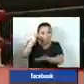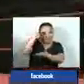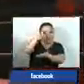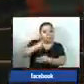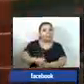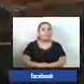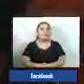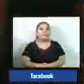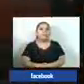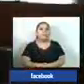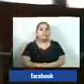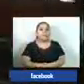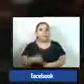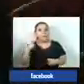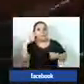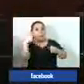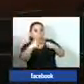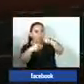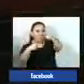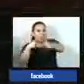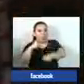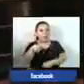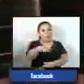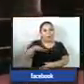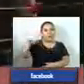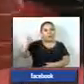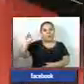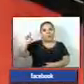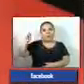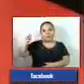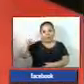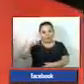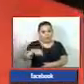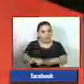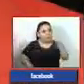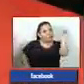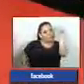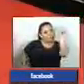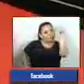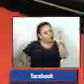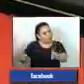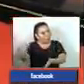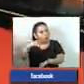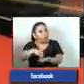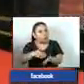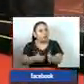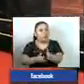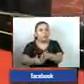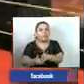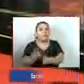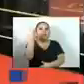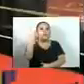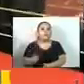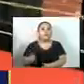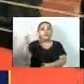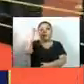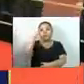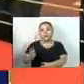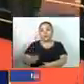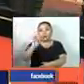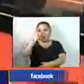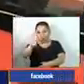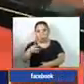La lucha libre en la arena triple C en San Salvador volverá el 4 de octubre cumpliendo los